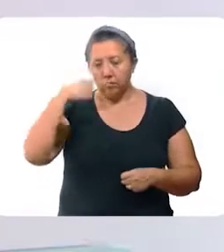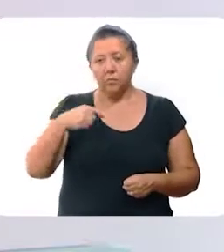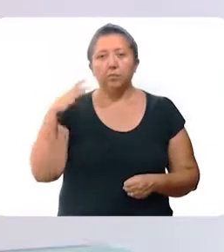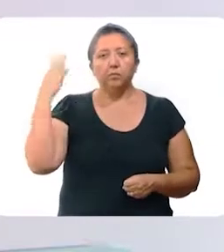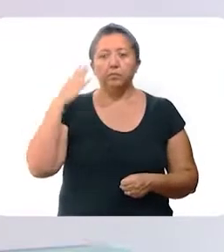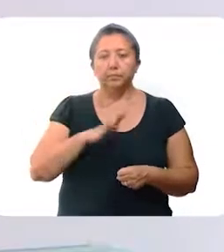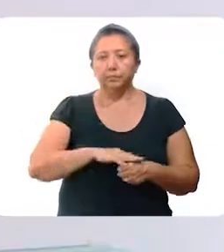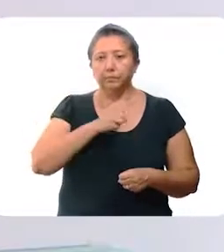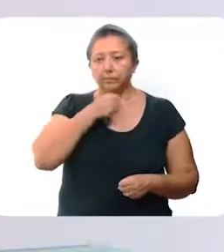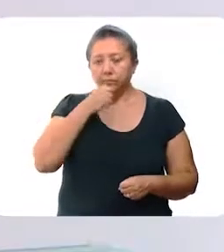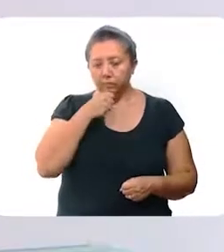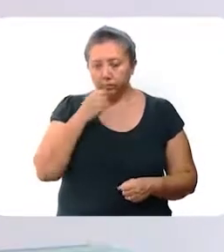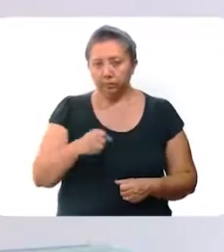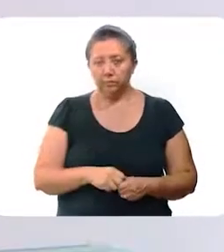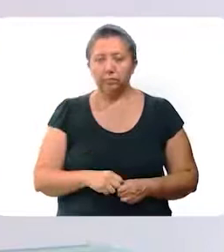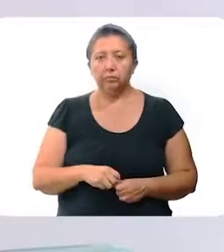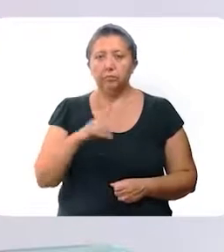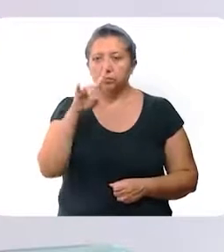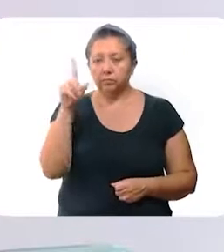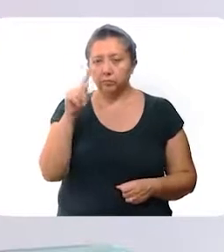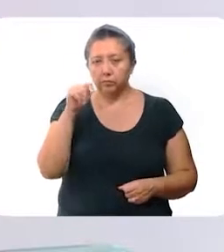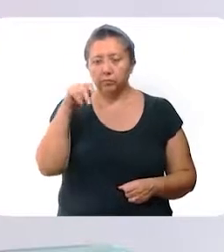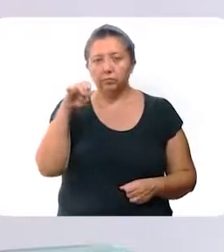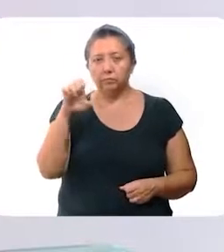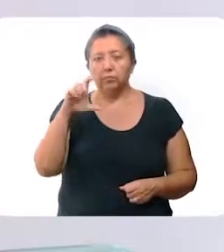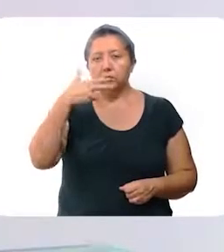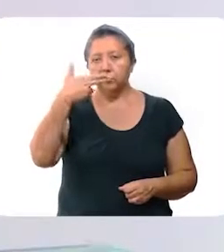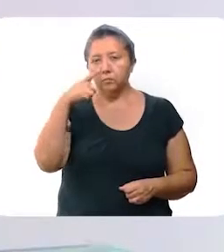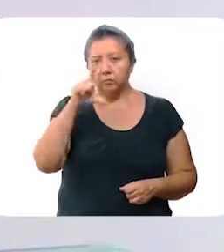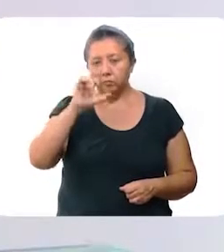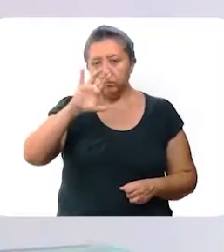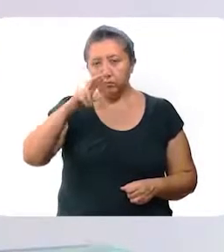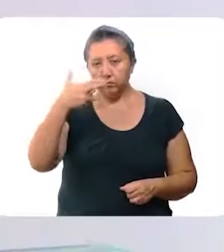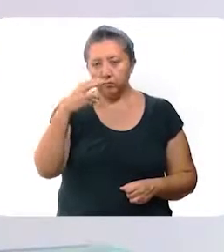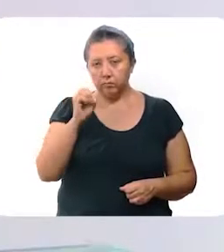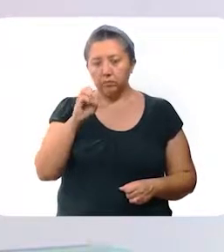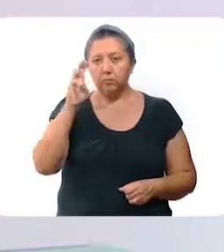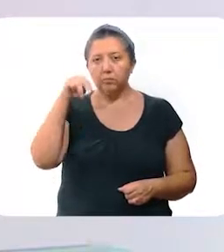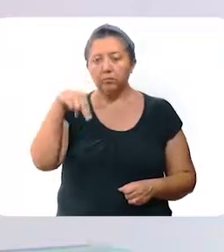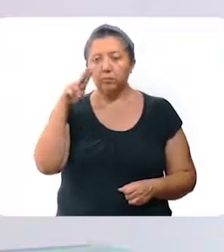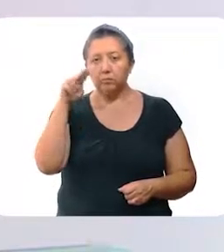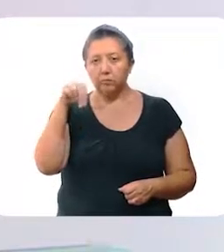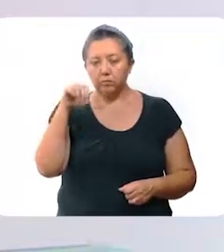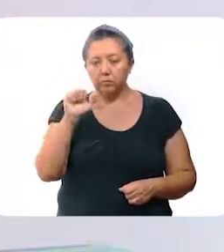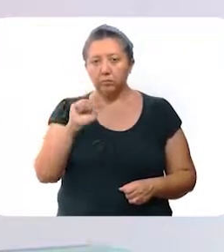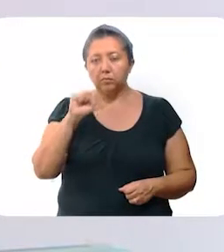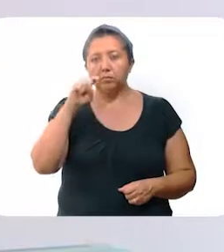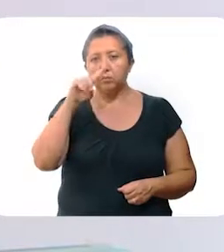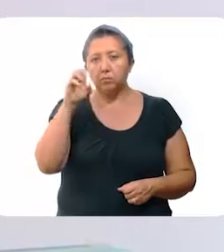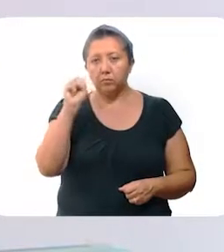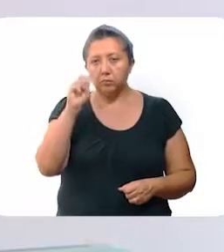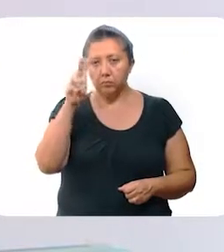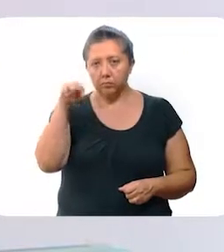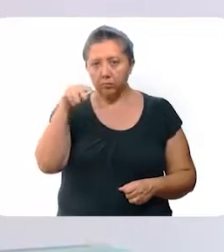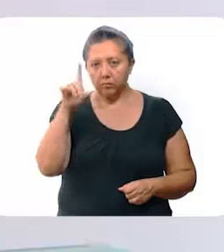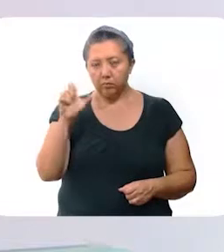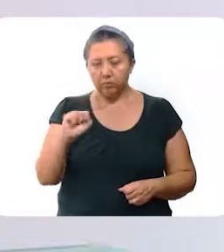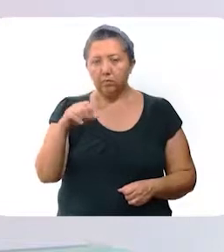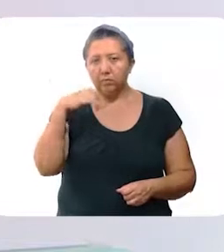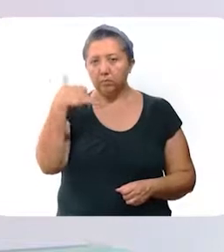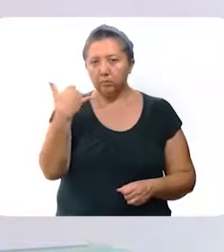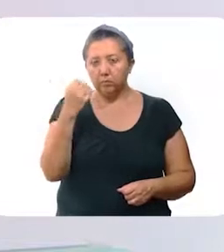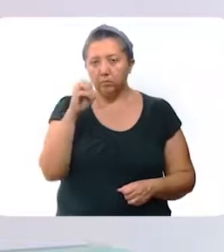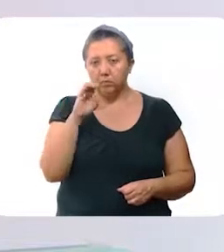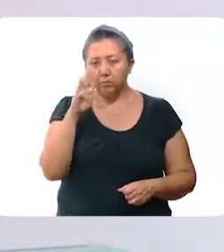adultos mayores de 60 años en Semul, Jocabá, Jalachó, Muna, Quinchil, Sinanché, Suma, Silán de Bravo,